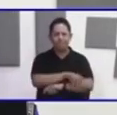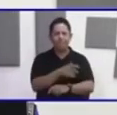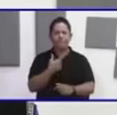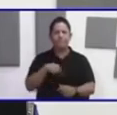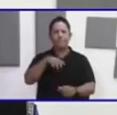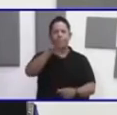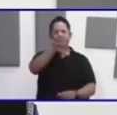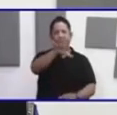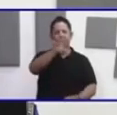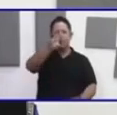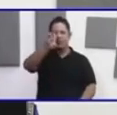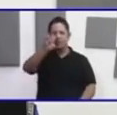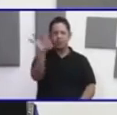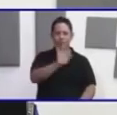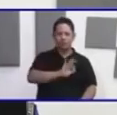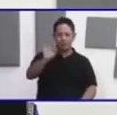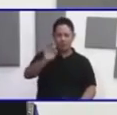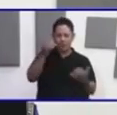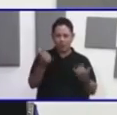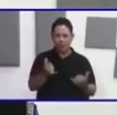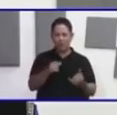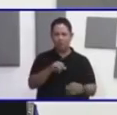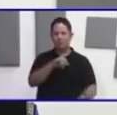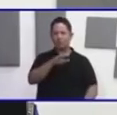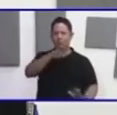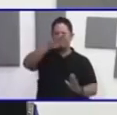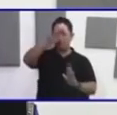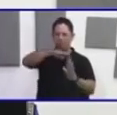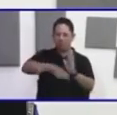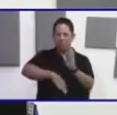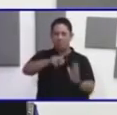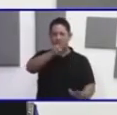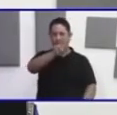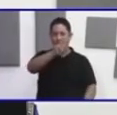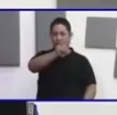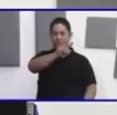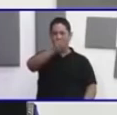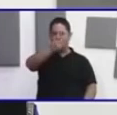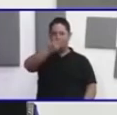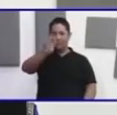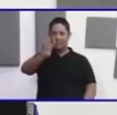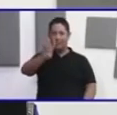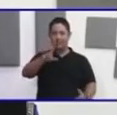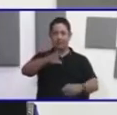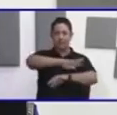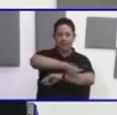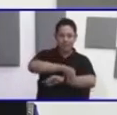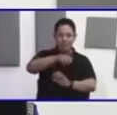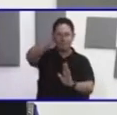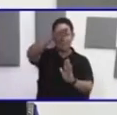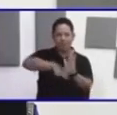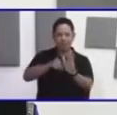57%, 123 casos menos que el año anterior. Pero esto no solamente sucede durante los